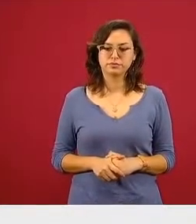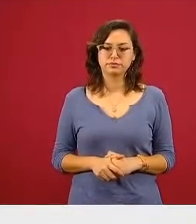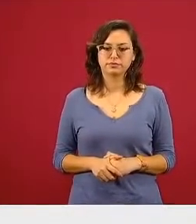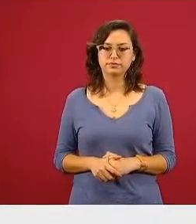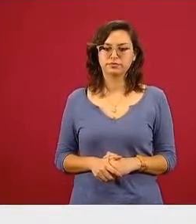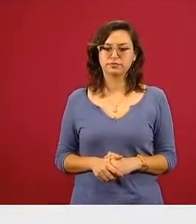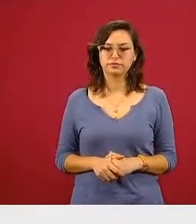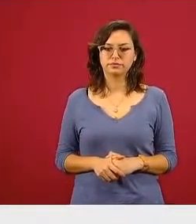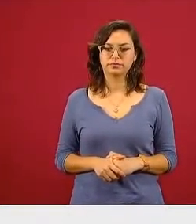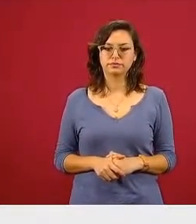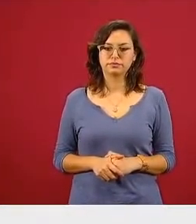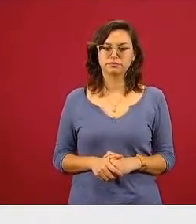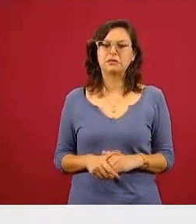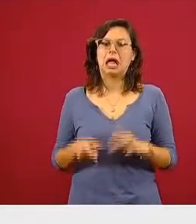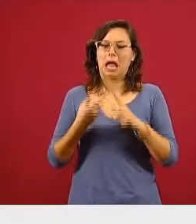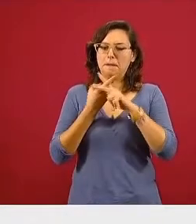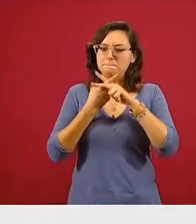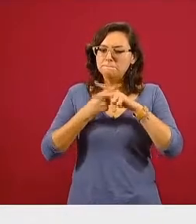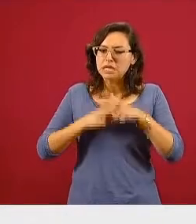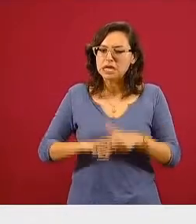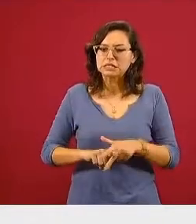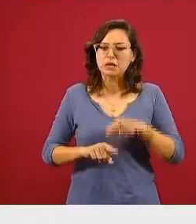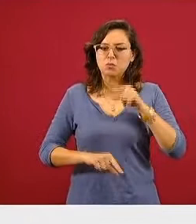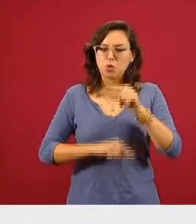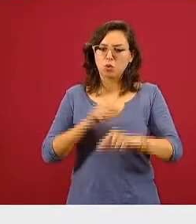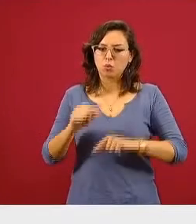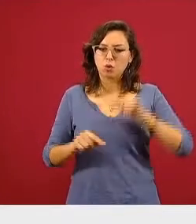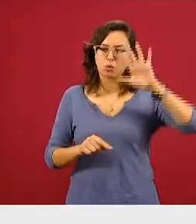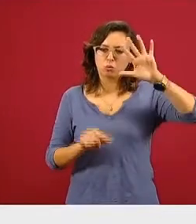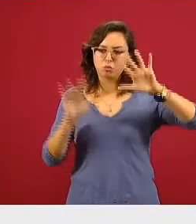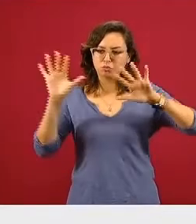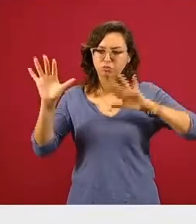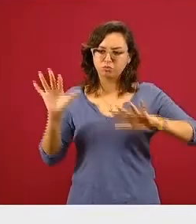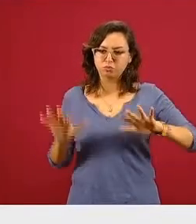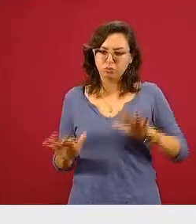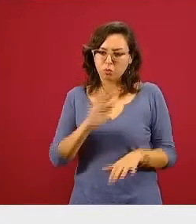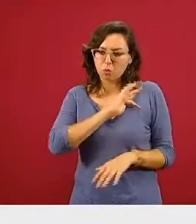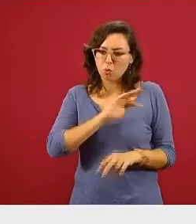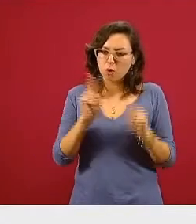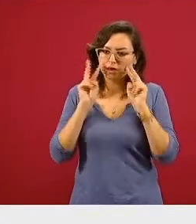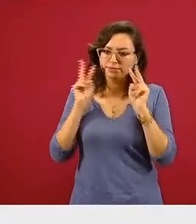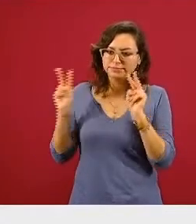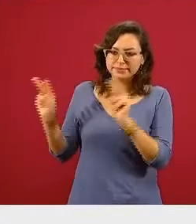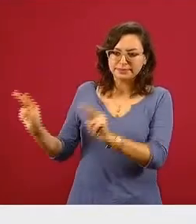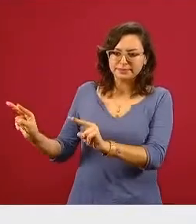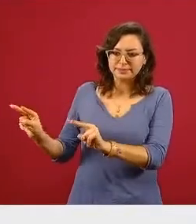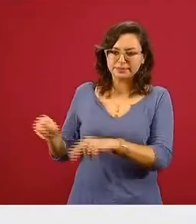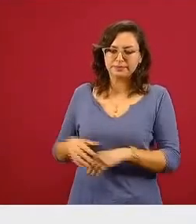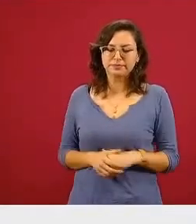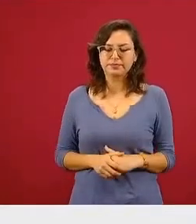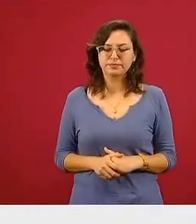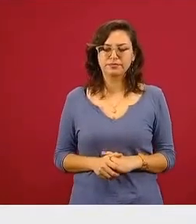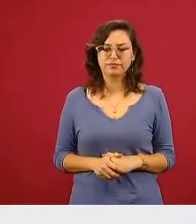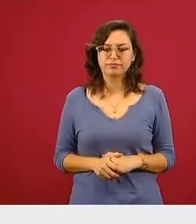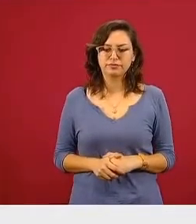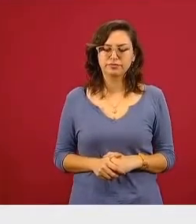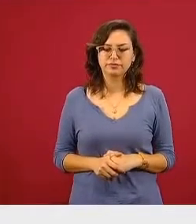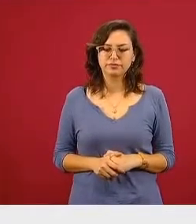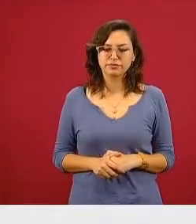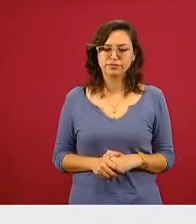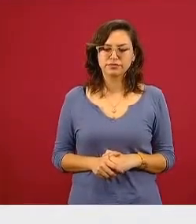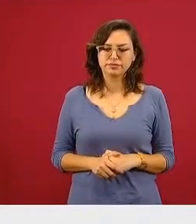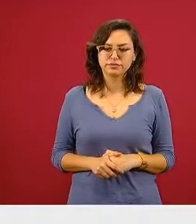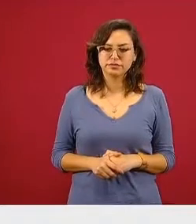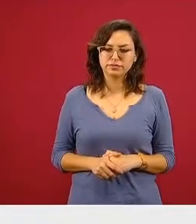los primeros casos, veamos que empiezan en diferentes partes del estado, tanto en el sur como en el norte. A medida que